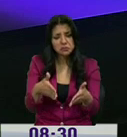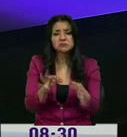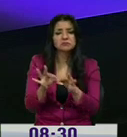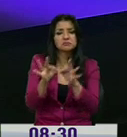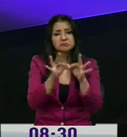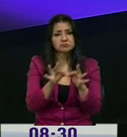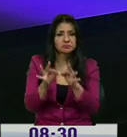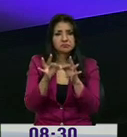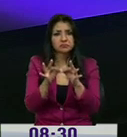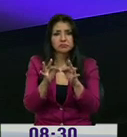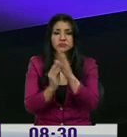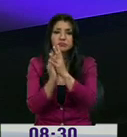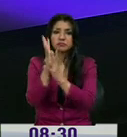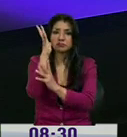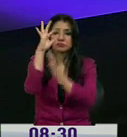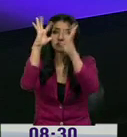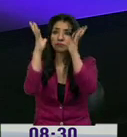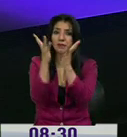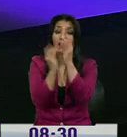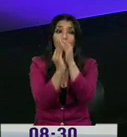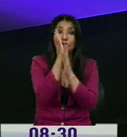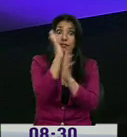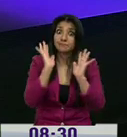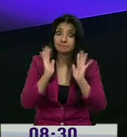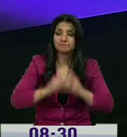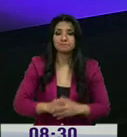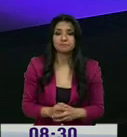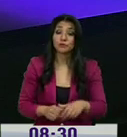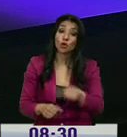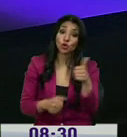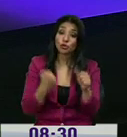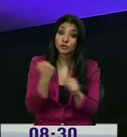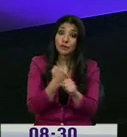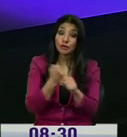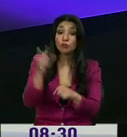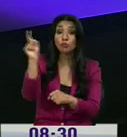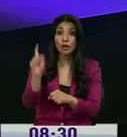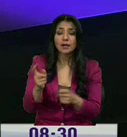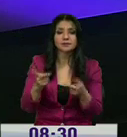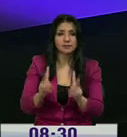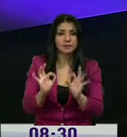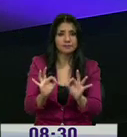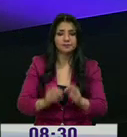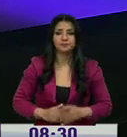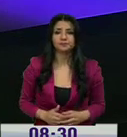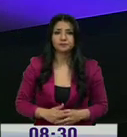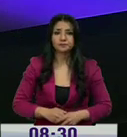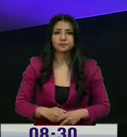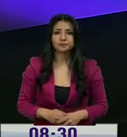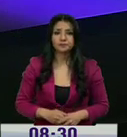el trabajo de darle forma a los árboles. El otro trabajo, los murales, enhorabuena. Felicidades.